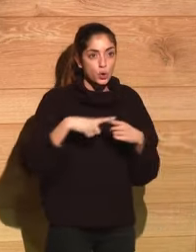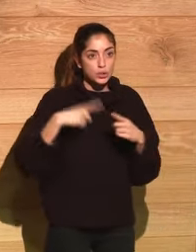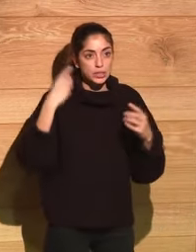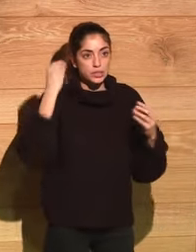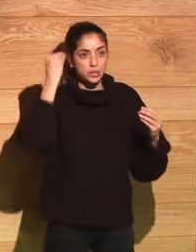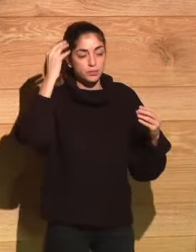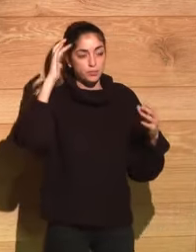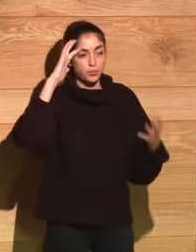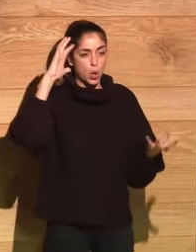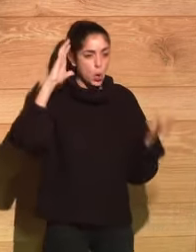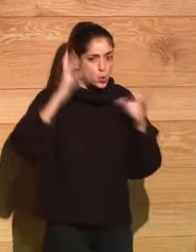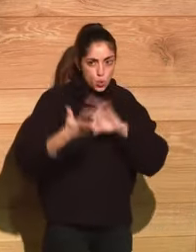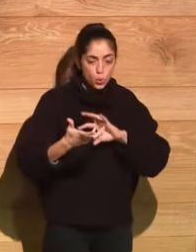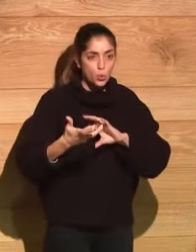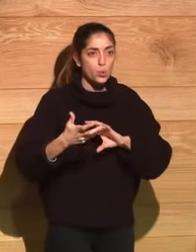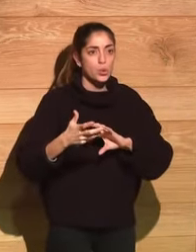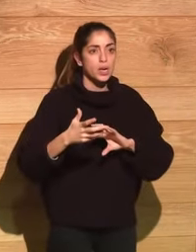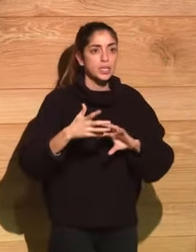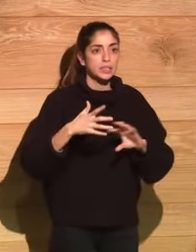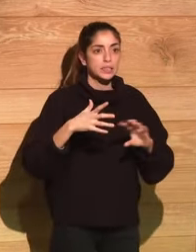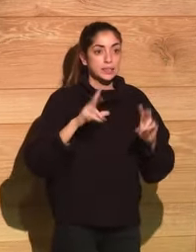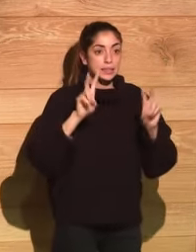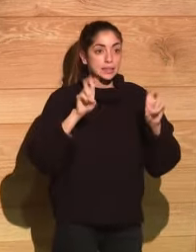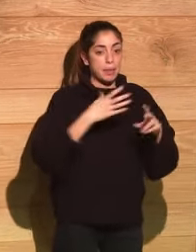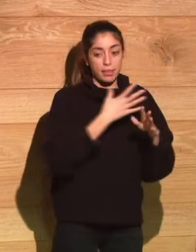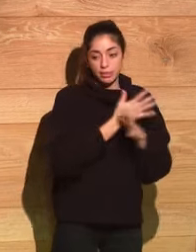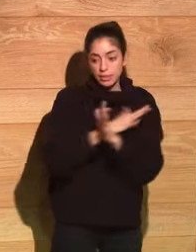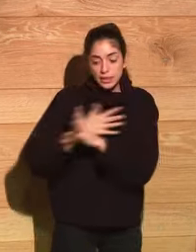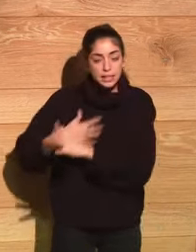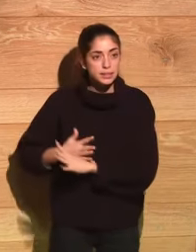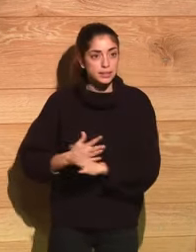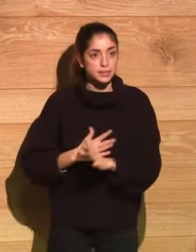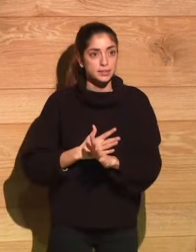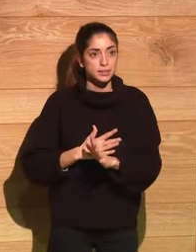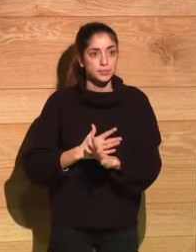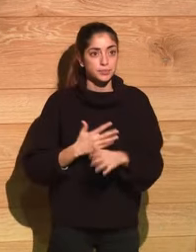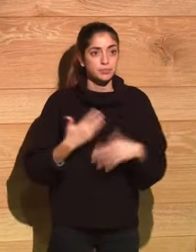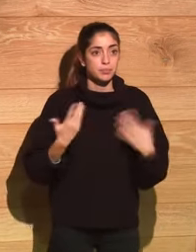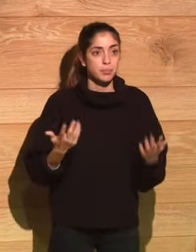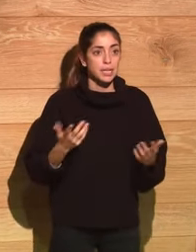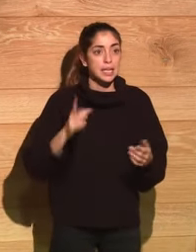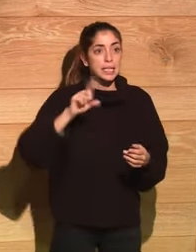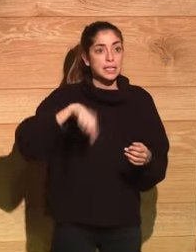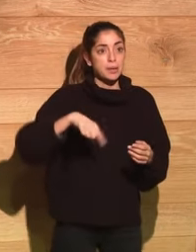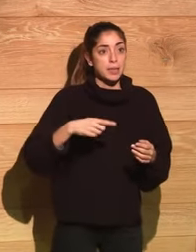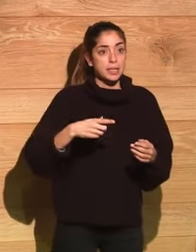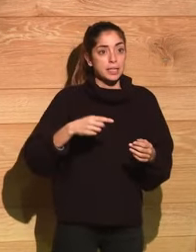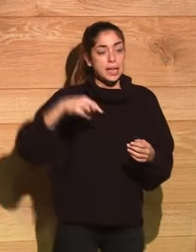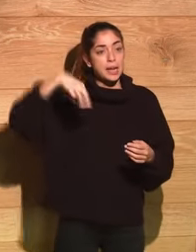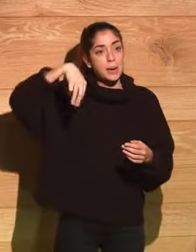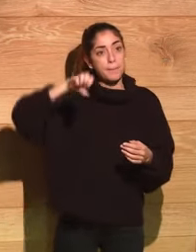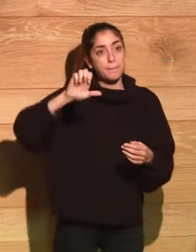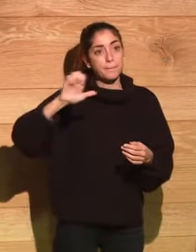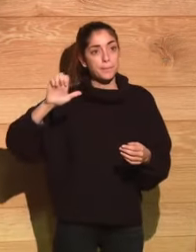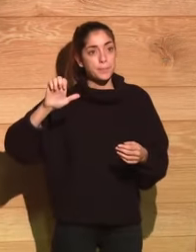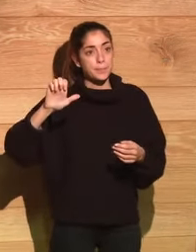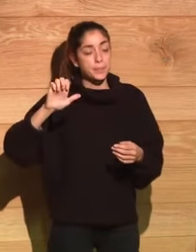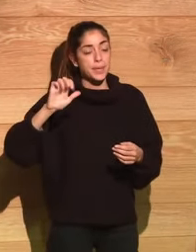de la sexualidad y del deseo, ¿no?, que han estallado, ¿no?, en los últimos años. Se sorprendería con el Me Too, tal vez participaría en